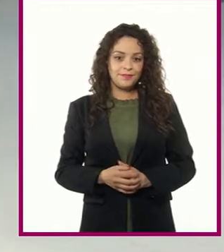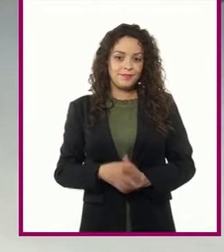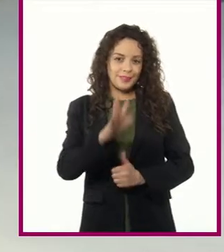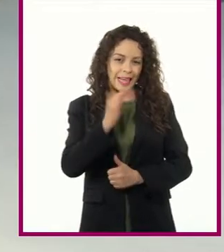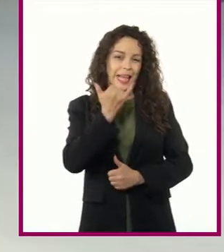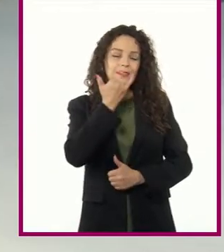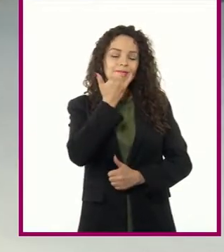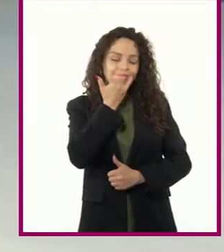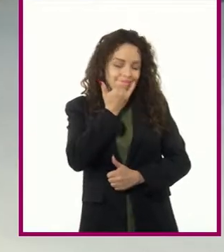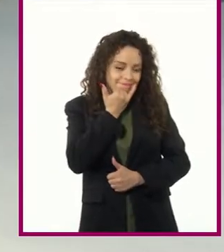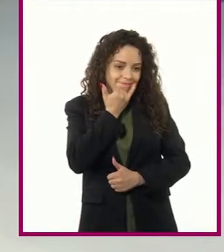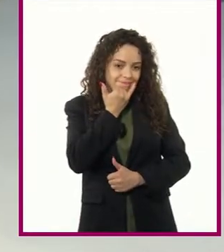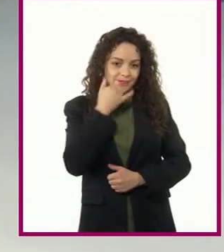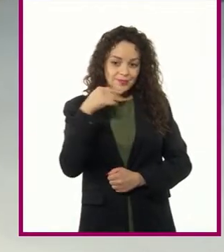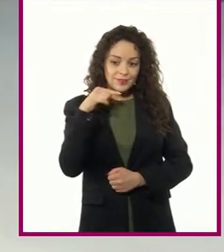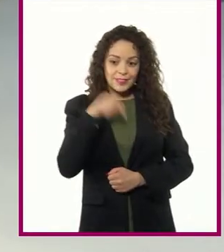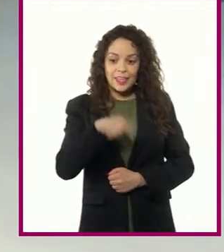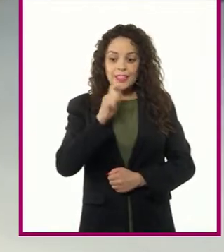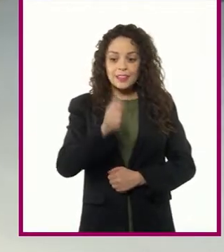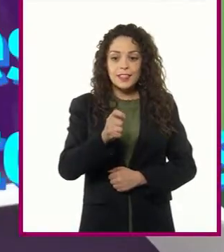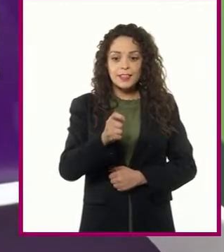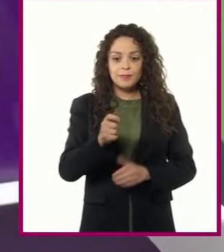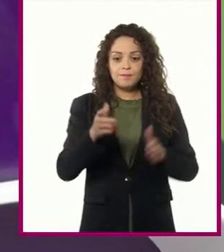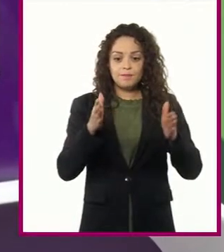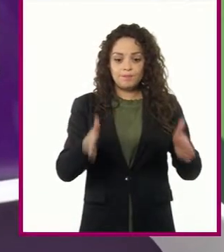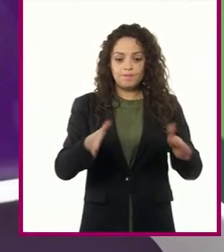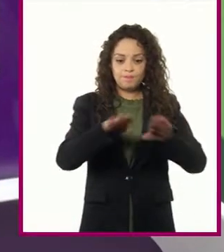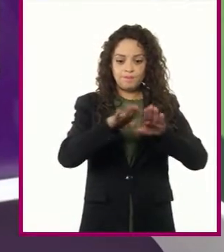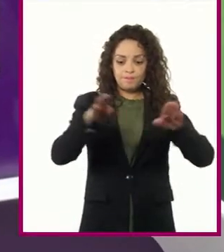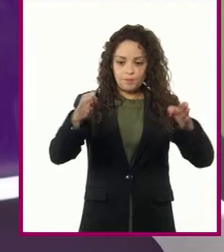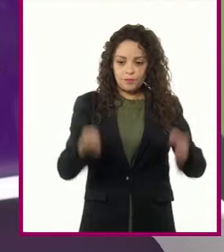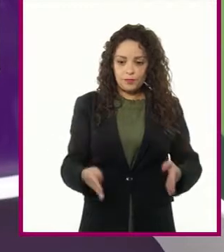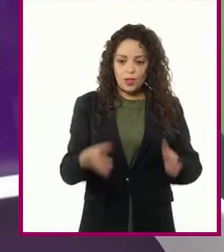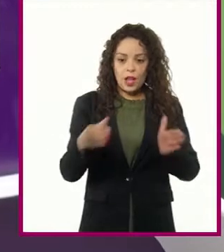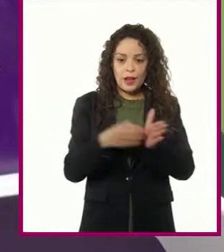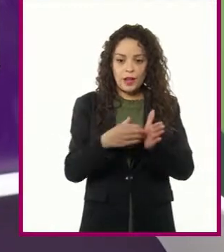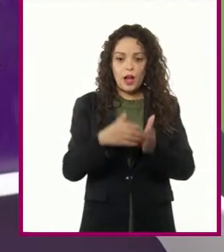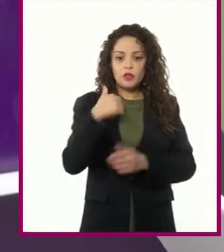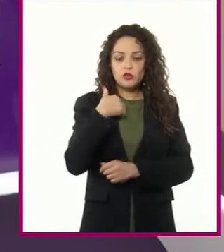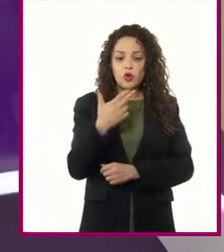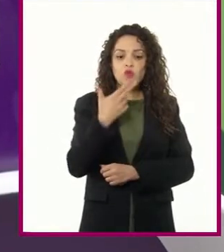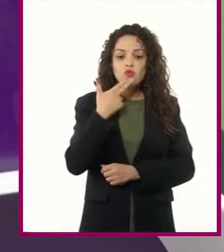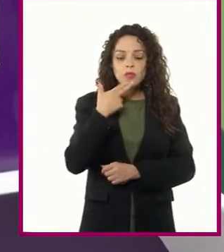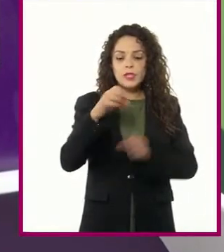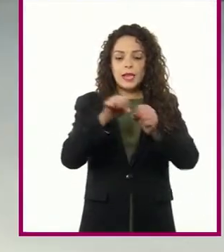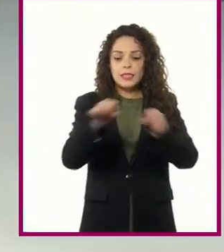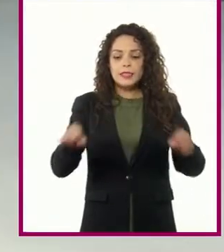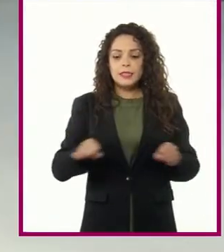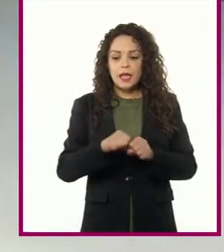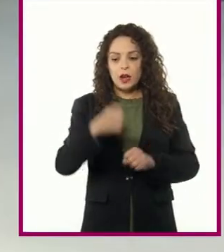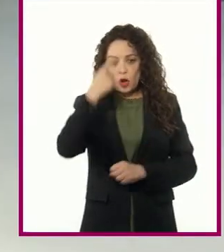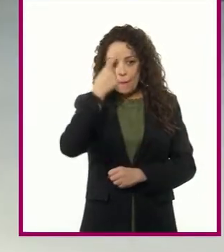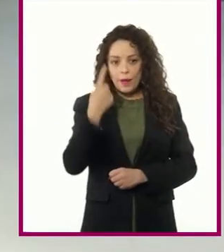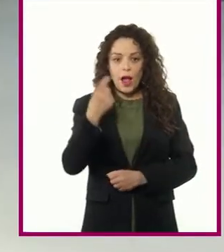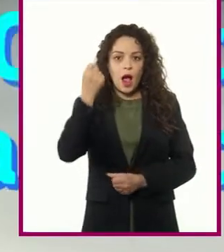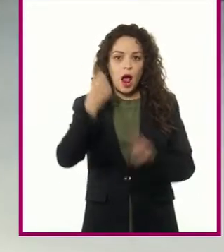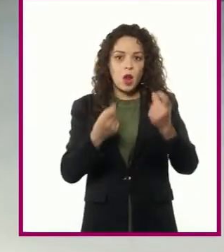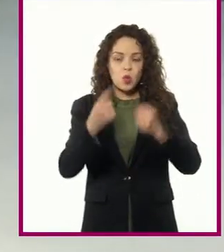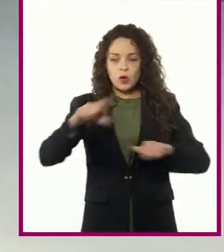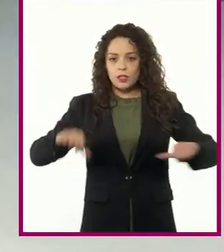Perdón, profe. Esta es una urna. Bueno, una caja. La ocupamos en el salón de clases para algunas